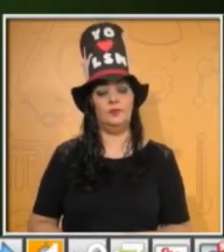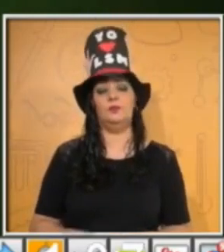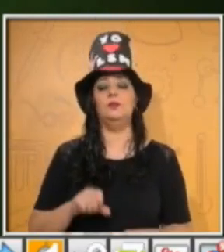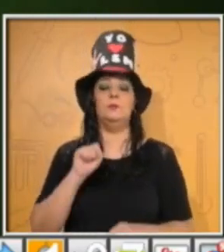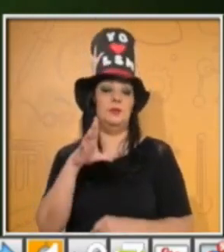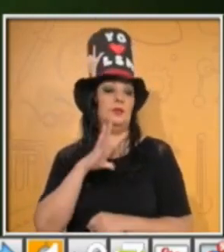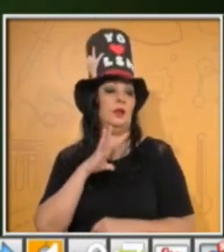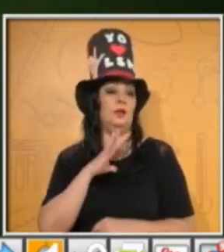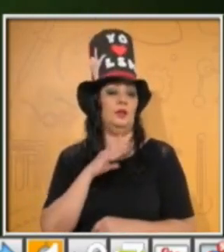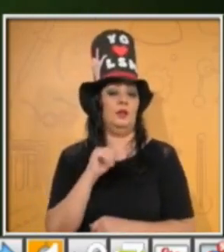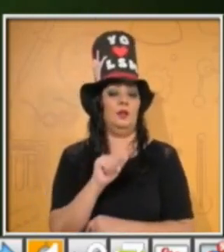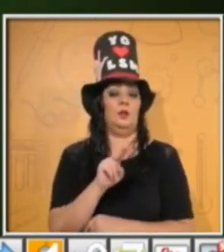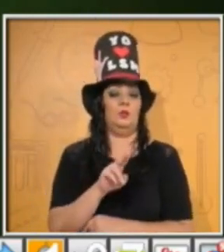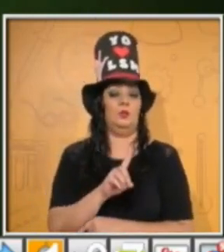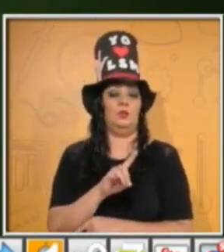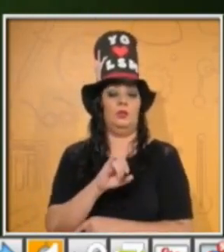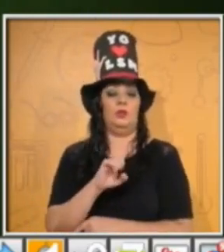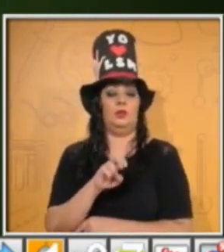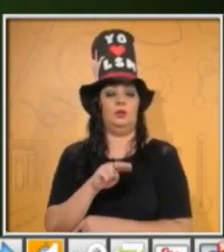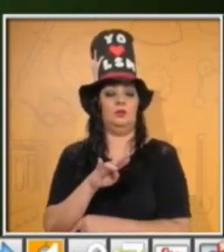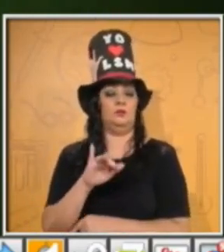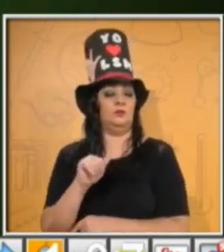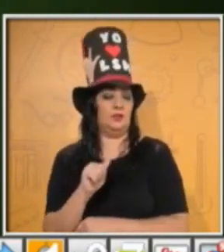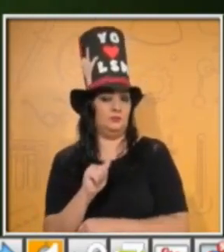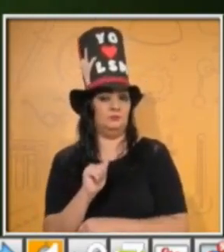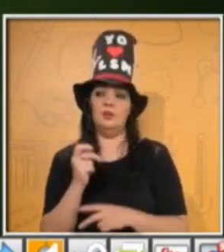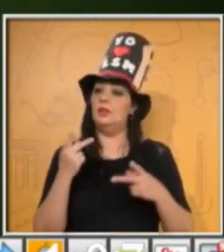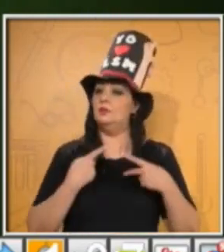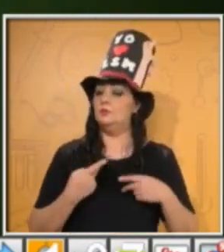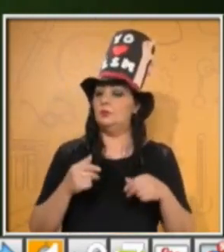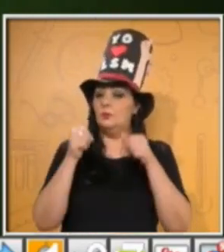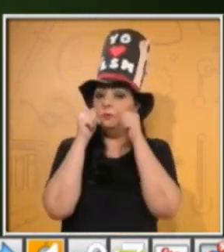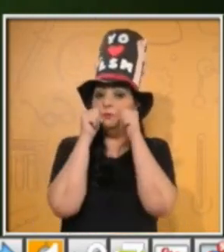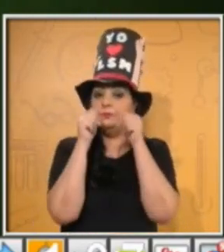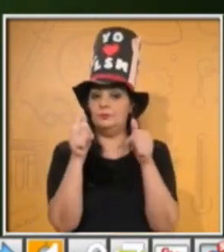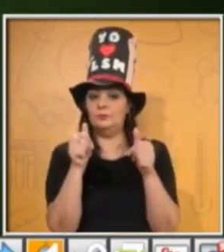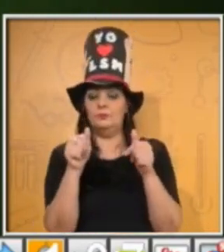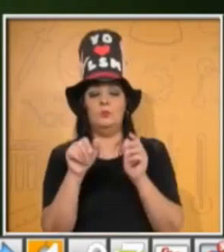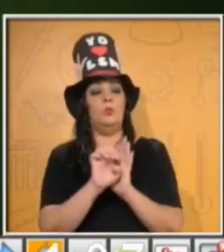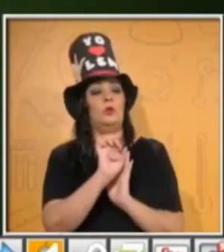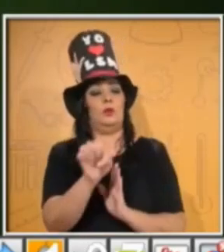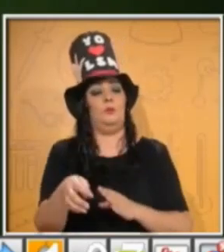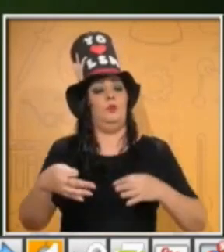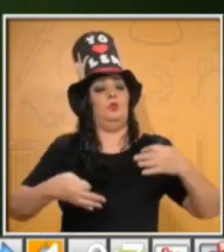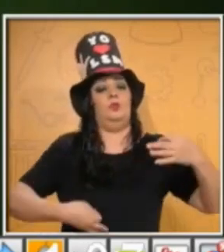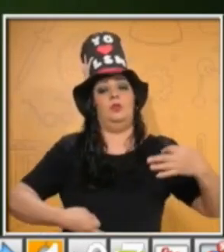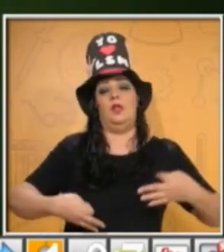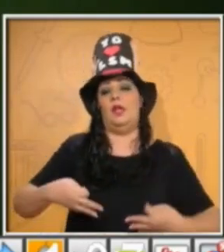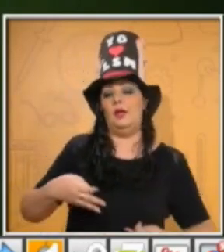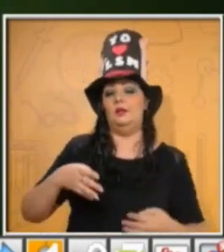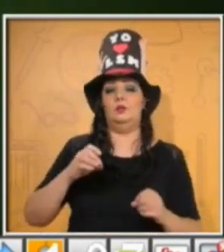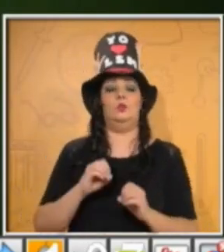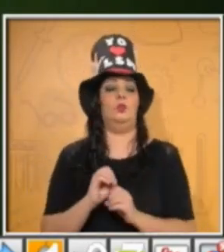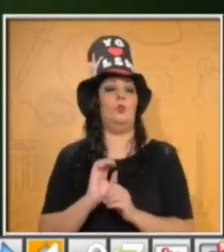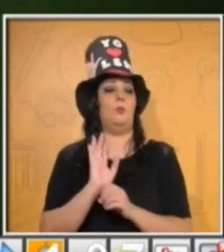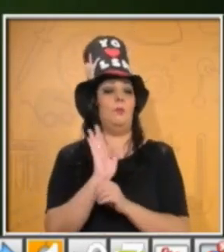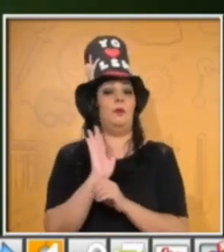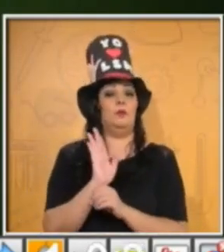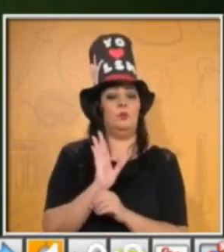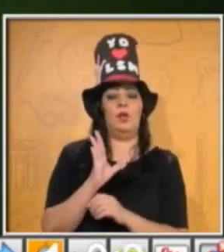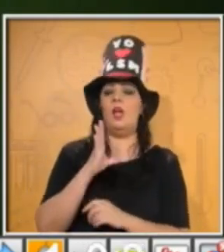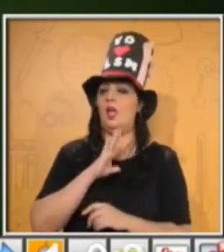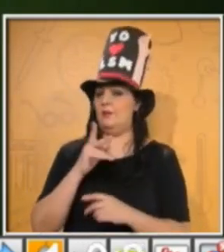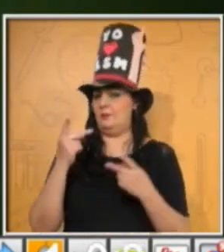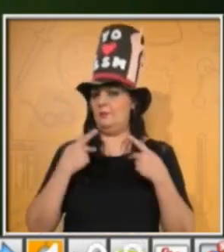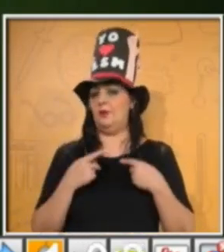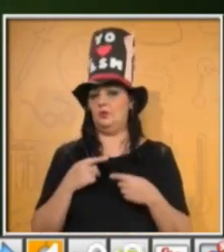Audiencia. Son los espectadores, público, lectores. En este caso, la obra de teatro, una película o un cuento, hay